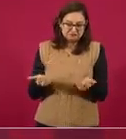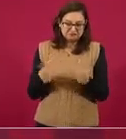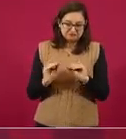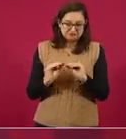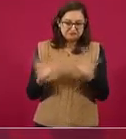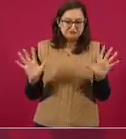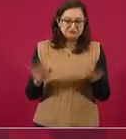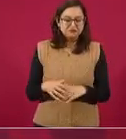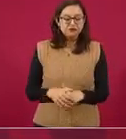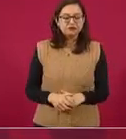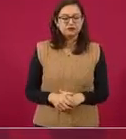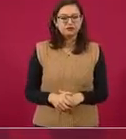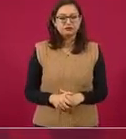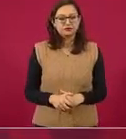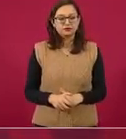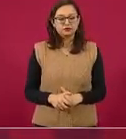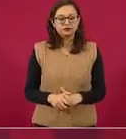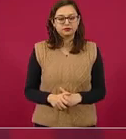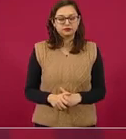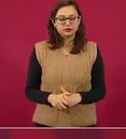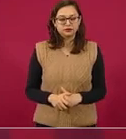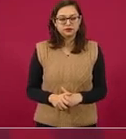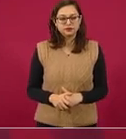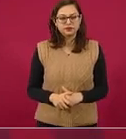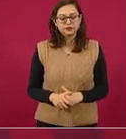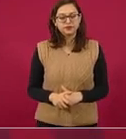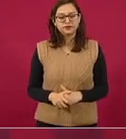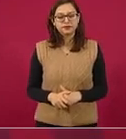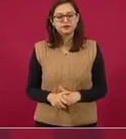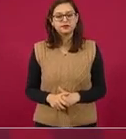Yo, por ejemplo, antes